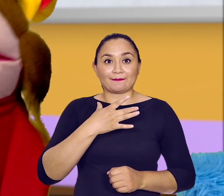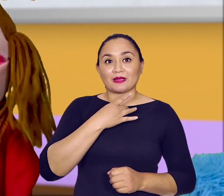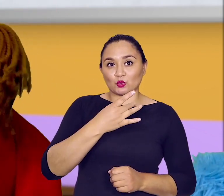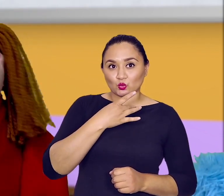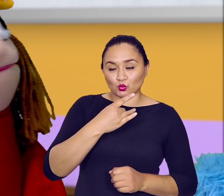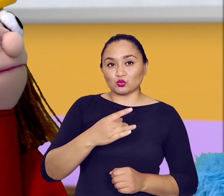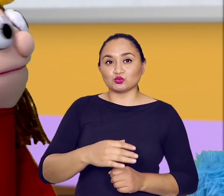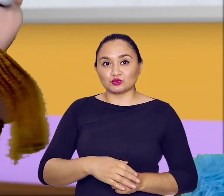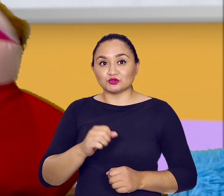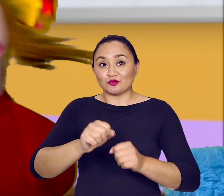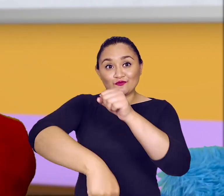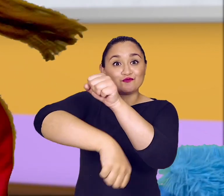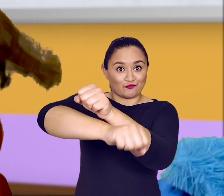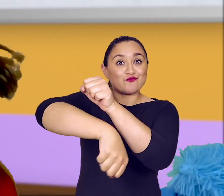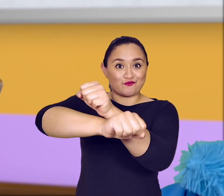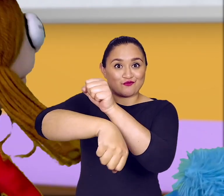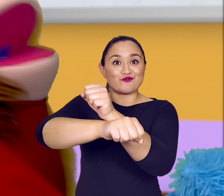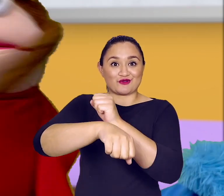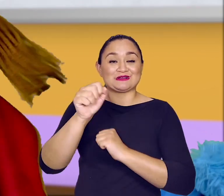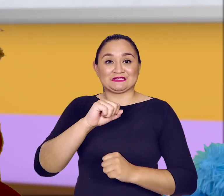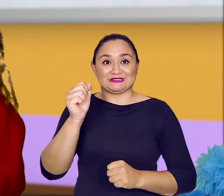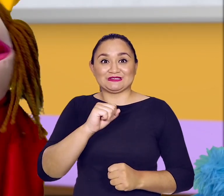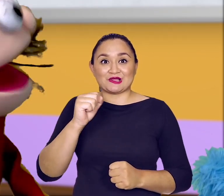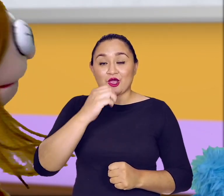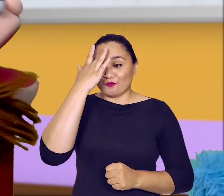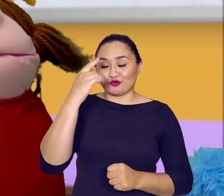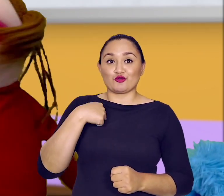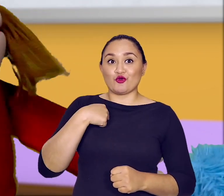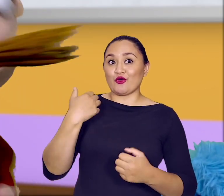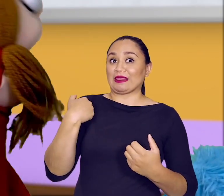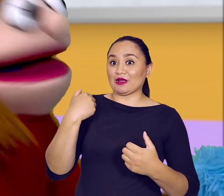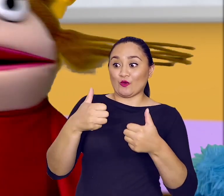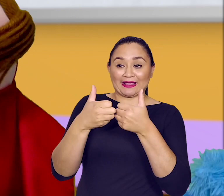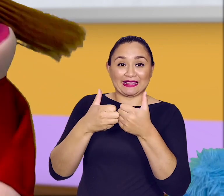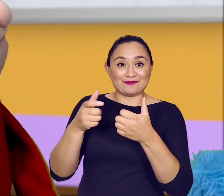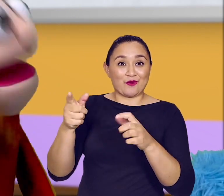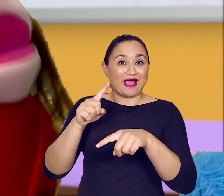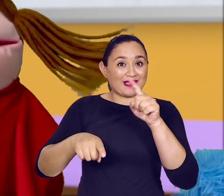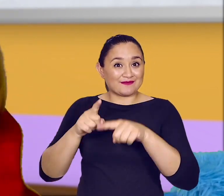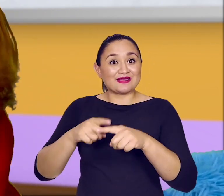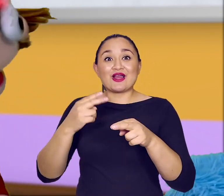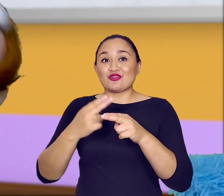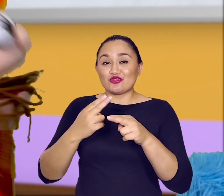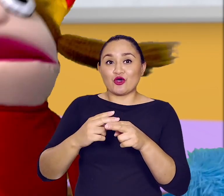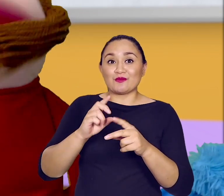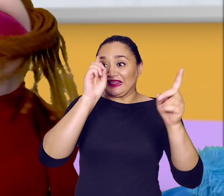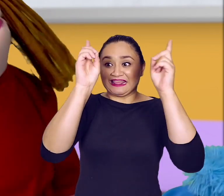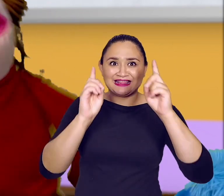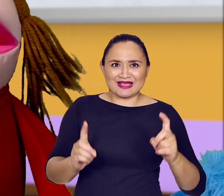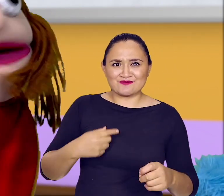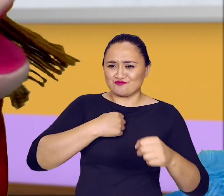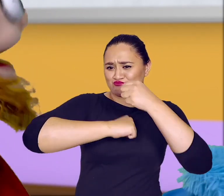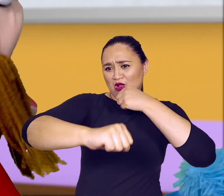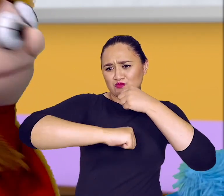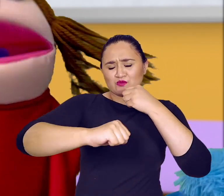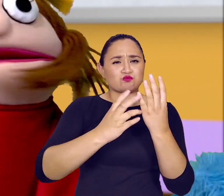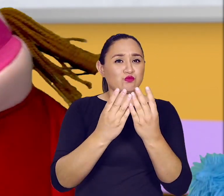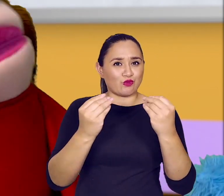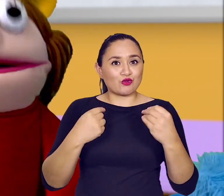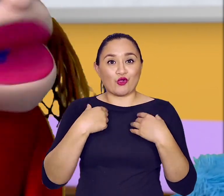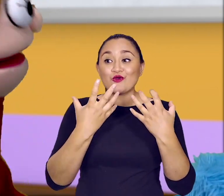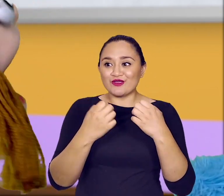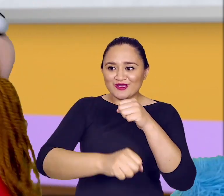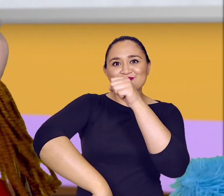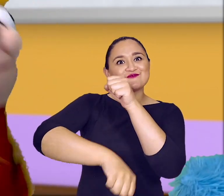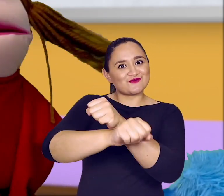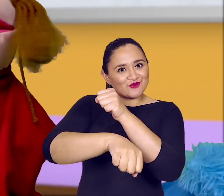verdad me gustaría hacer fútbol y acá sí porque yo tengo un equipo con mis amigas que se llaman las dinámicas y metemos muchos goles sí me